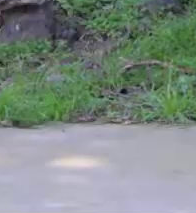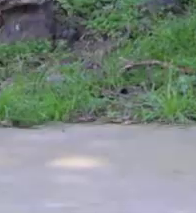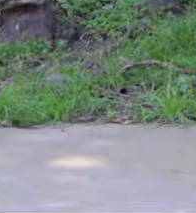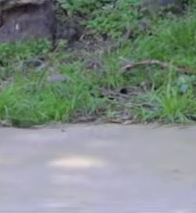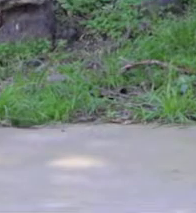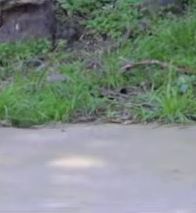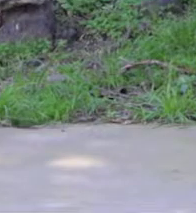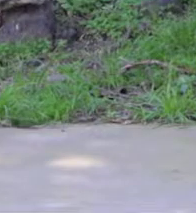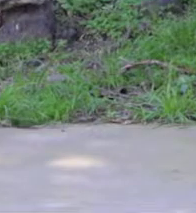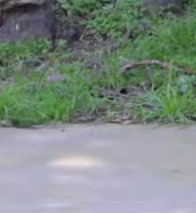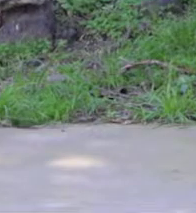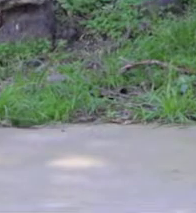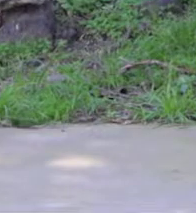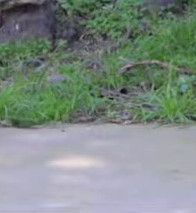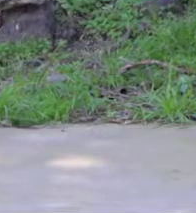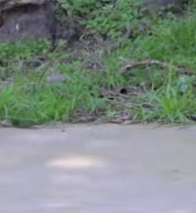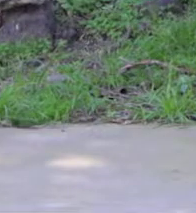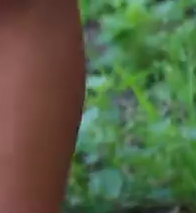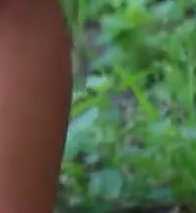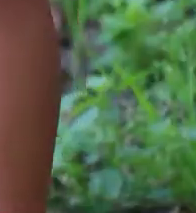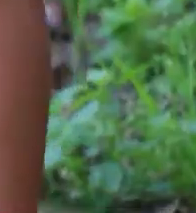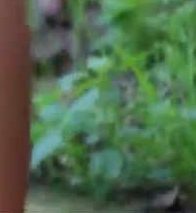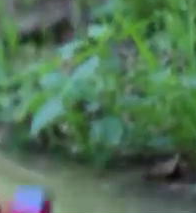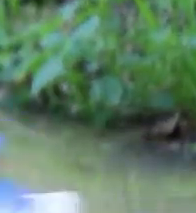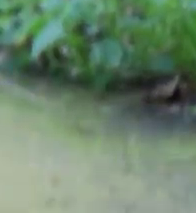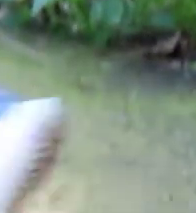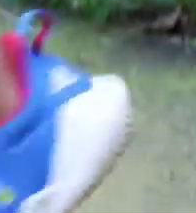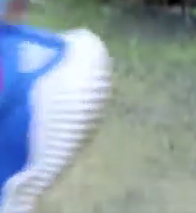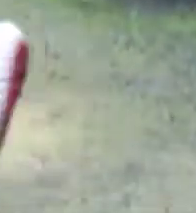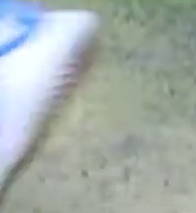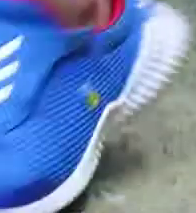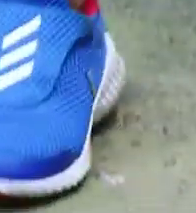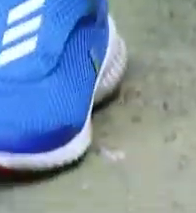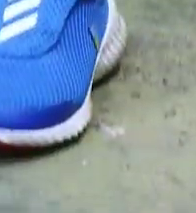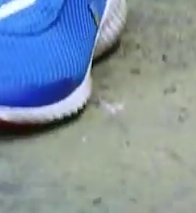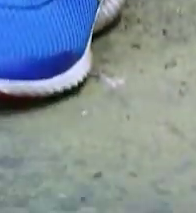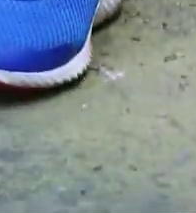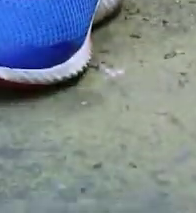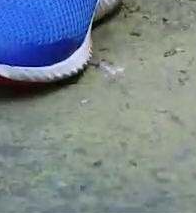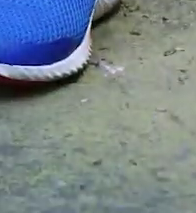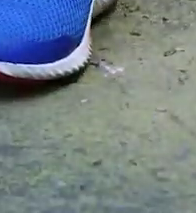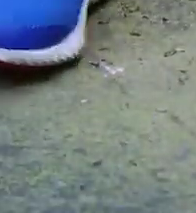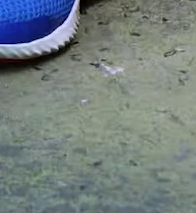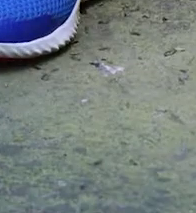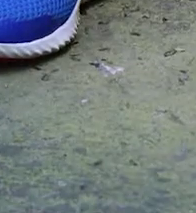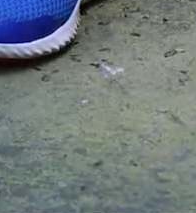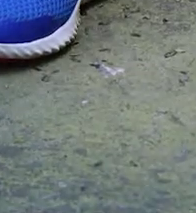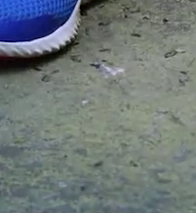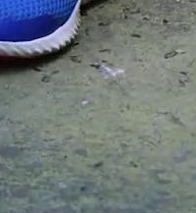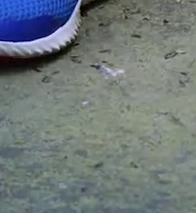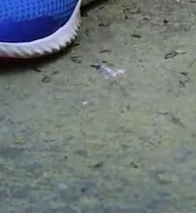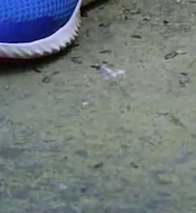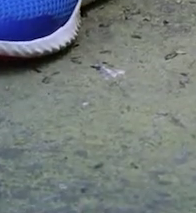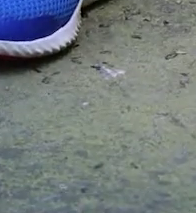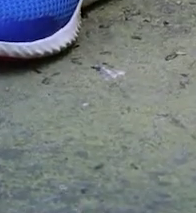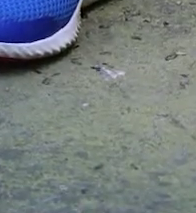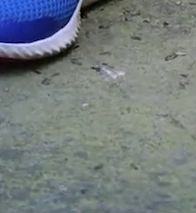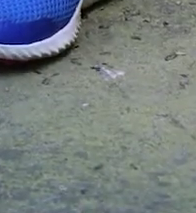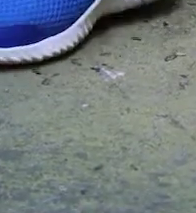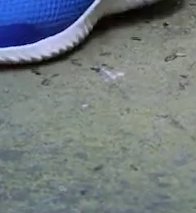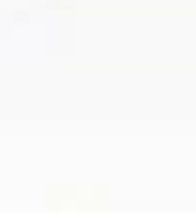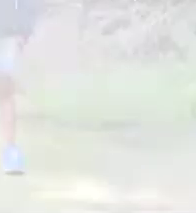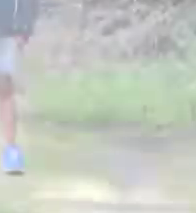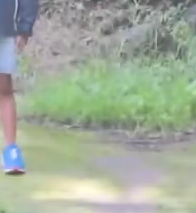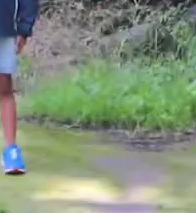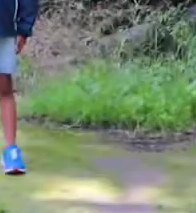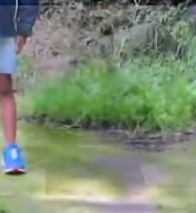Bien, descansamos, respiramos. Acuérdense de tener siempre la posición de los pies, de las puntas hacia